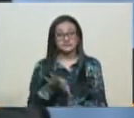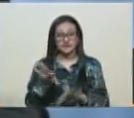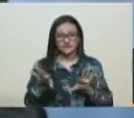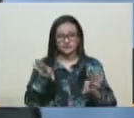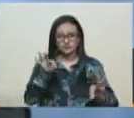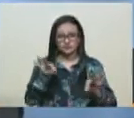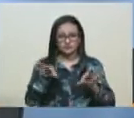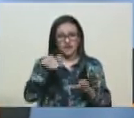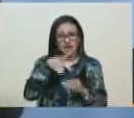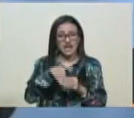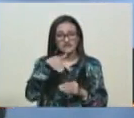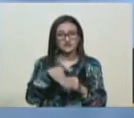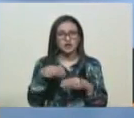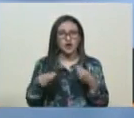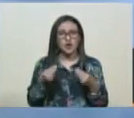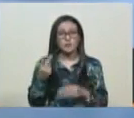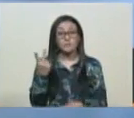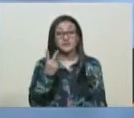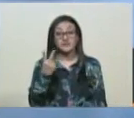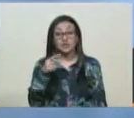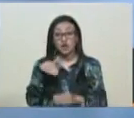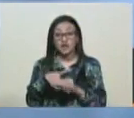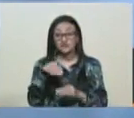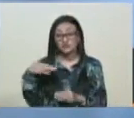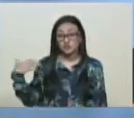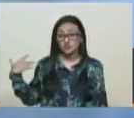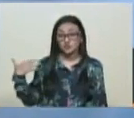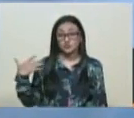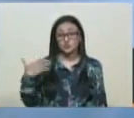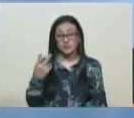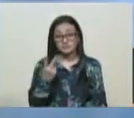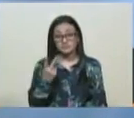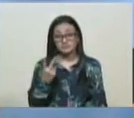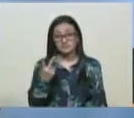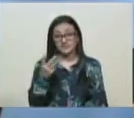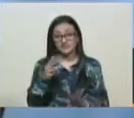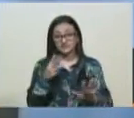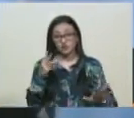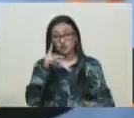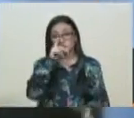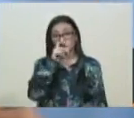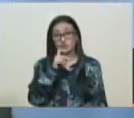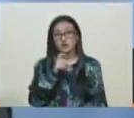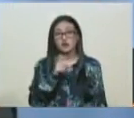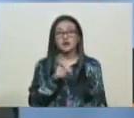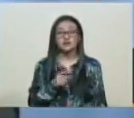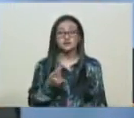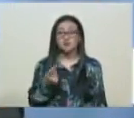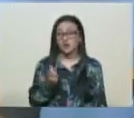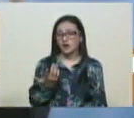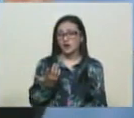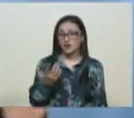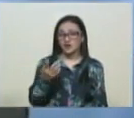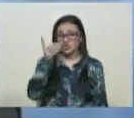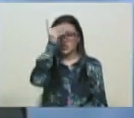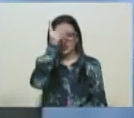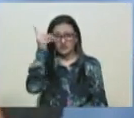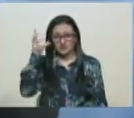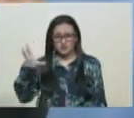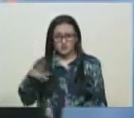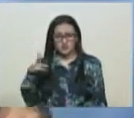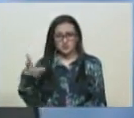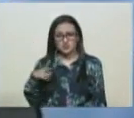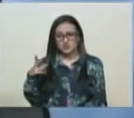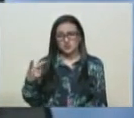elecciones. Elecciones, 22 elecciones durante ese tiempo en el cual él hacía sus fortunas, sus lujos,